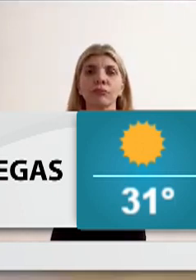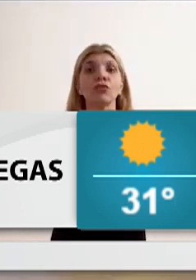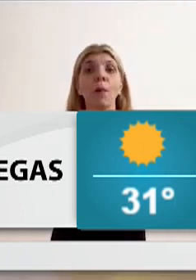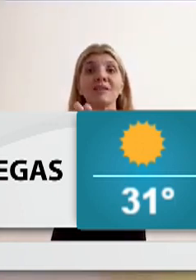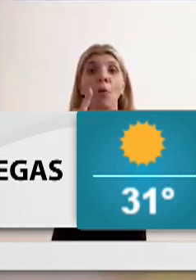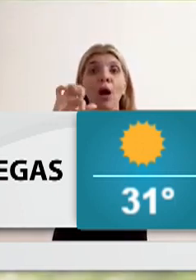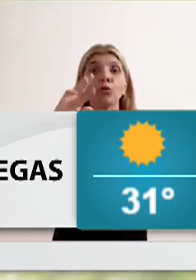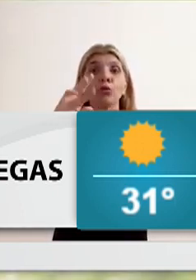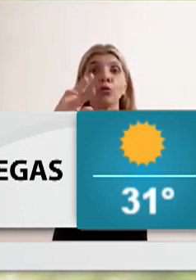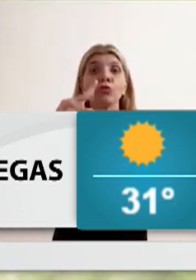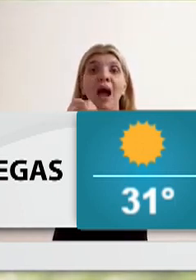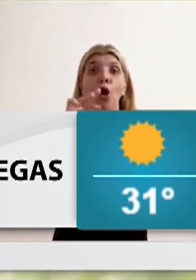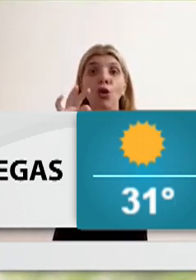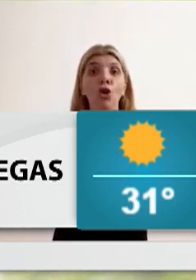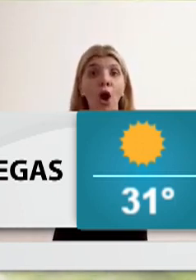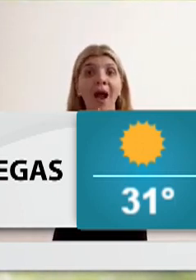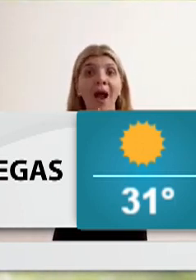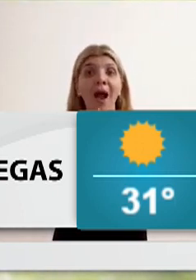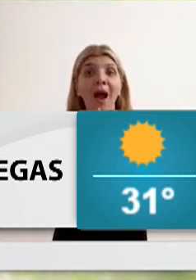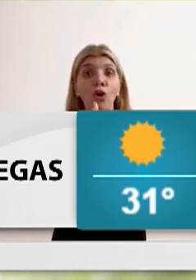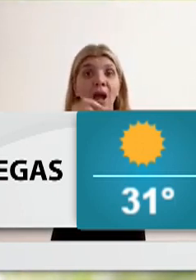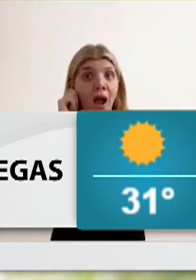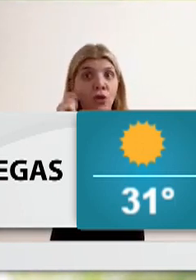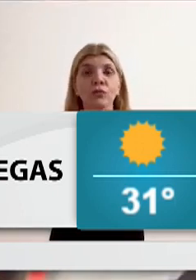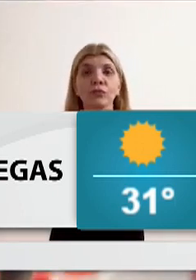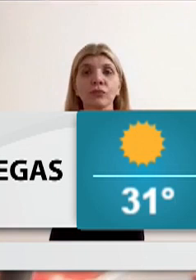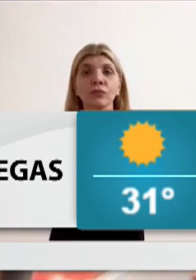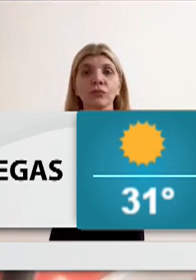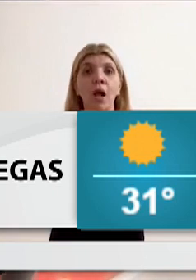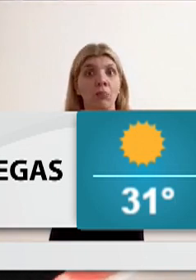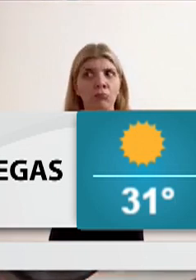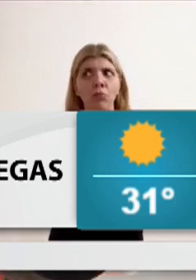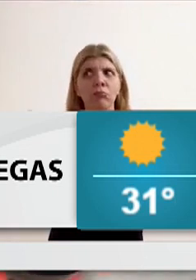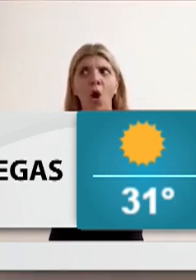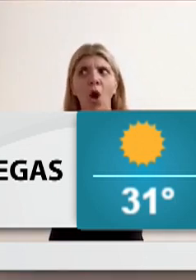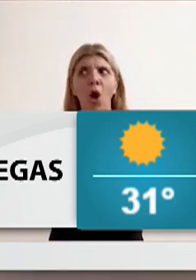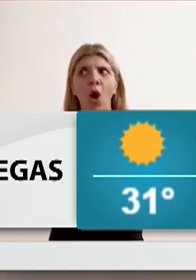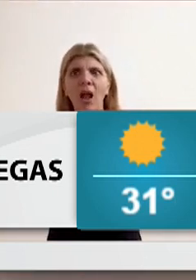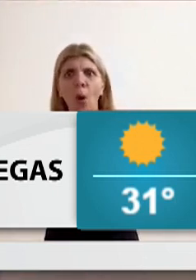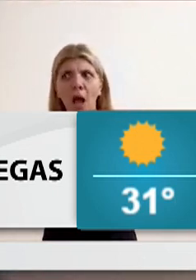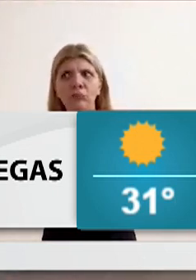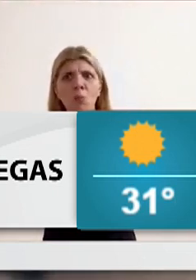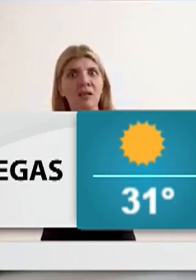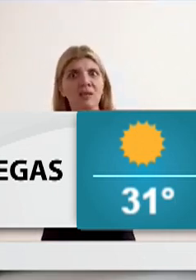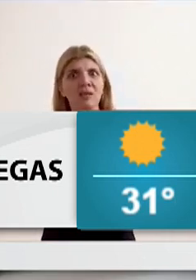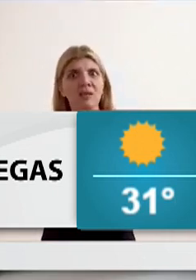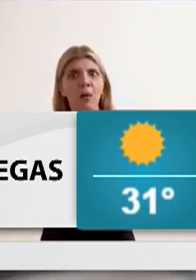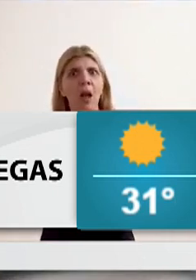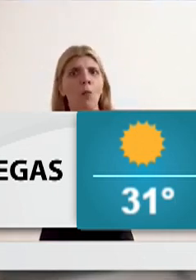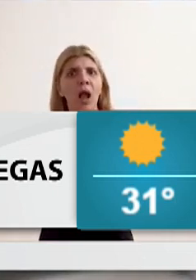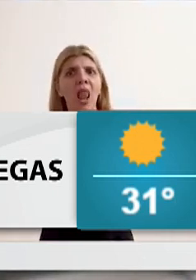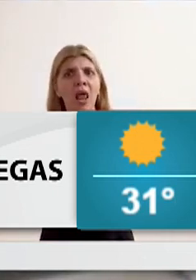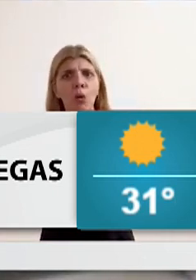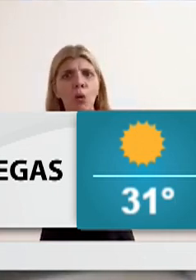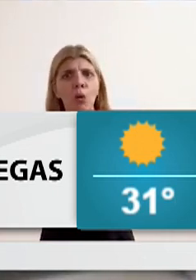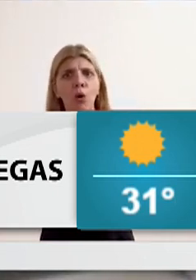negocios, y bueno, ya empezaba como a tener difusión mediática por un concurso que quedamos de Latinoamérica, que